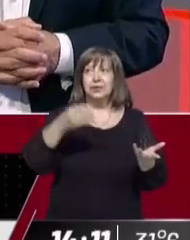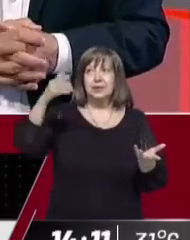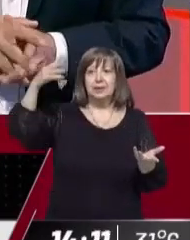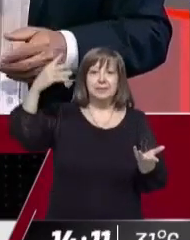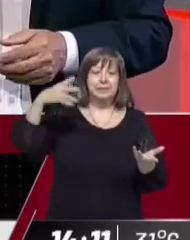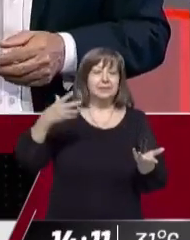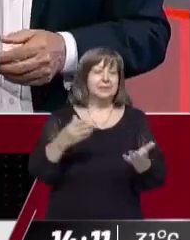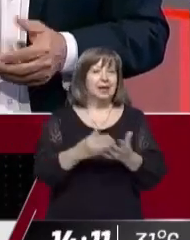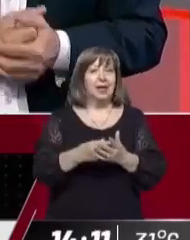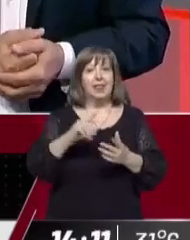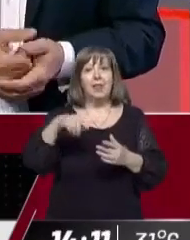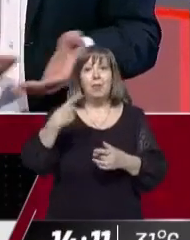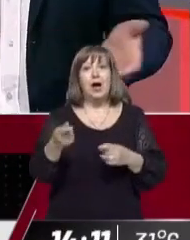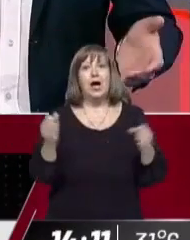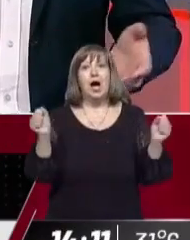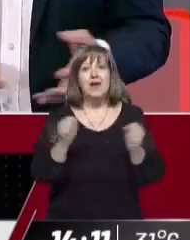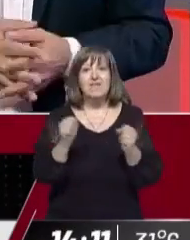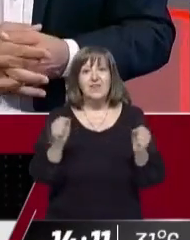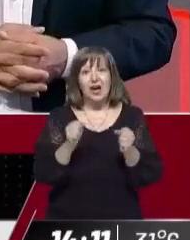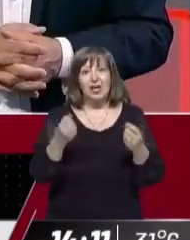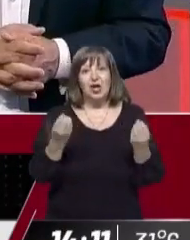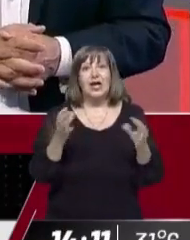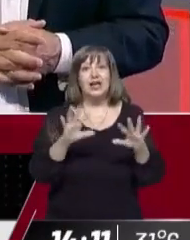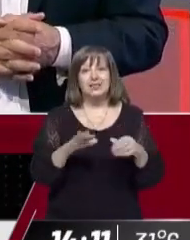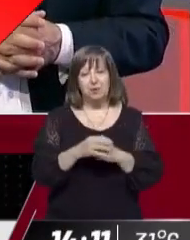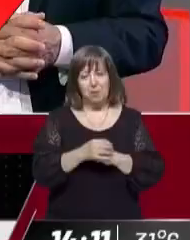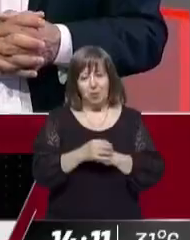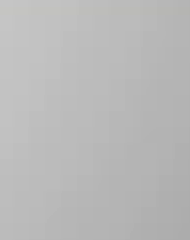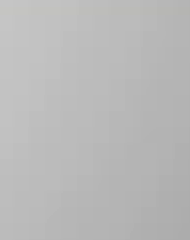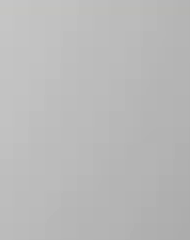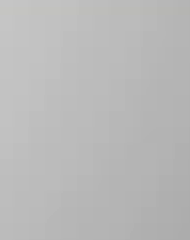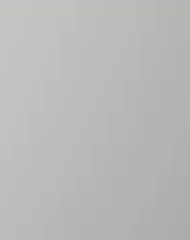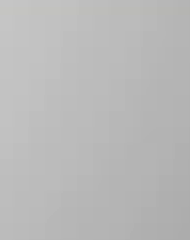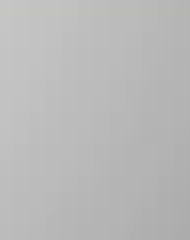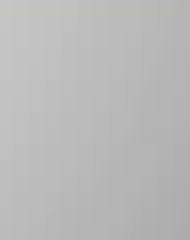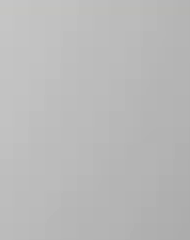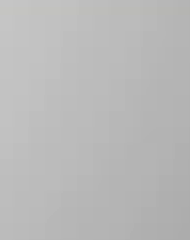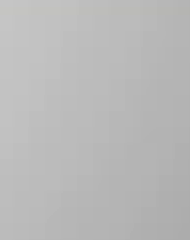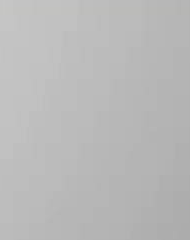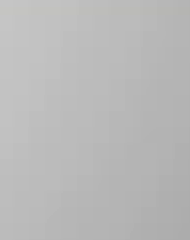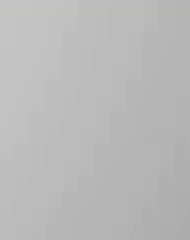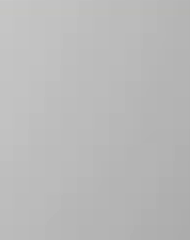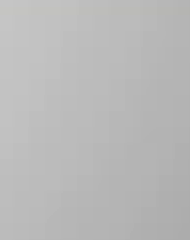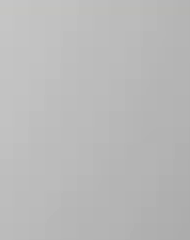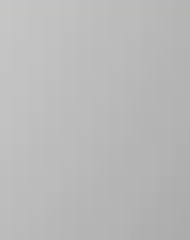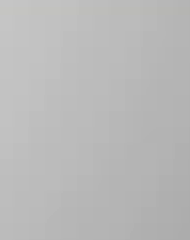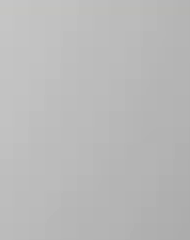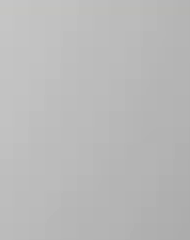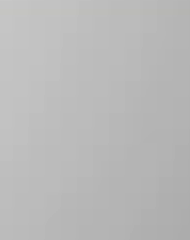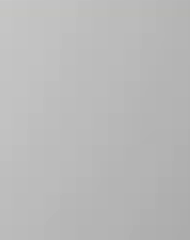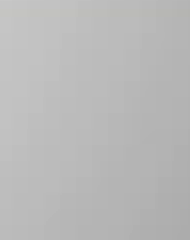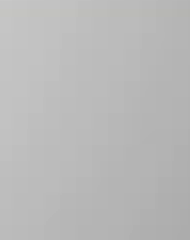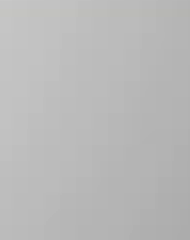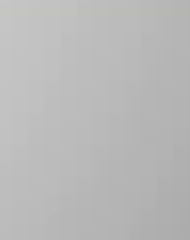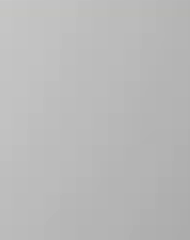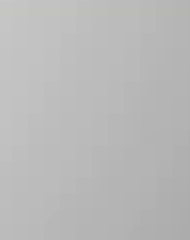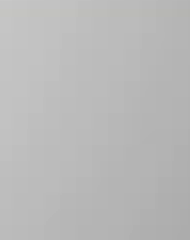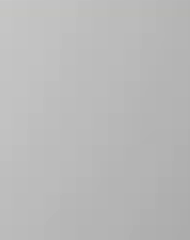solo el verano, sino después el otoño y el invierno. Estamos así, ¿no? Muy bien. Siempre tratando de llegar a la otra orilla.